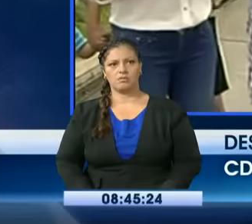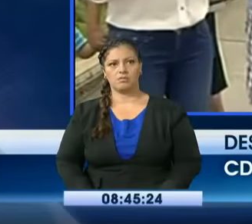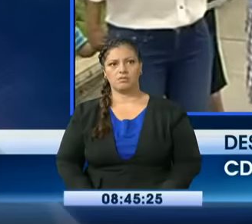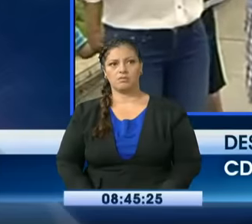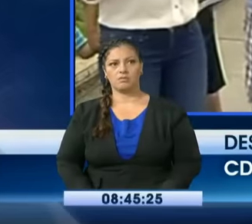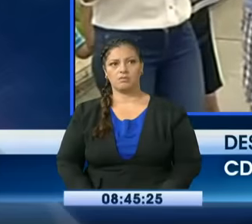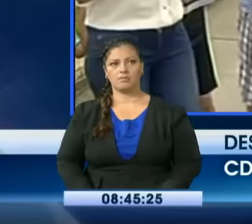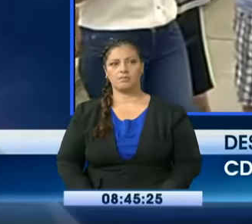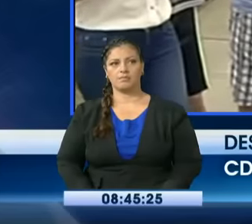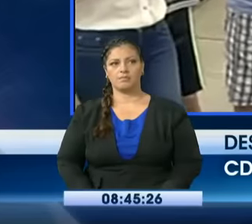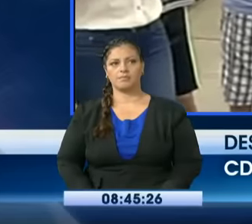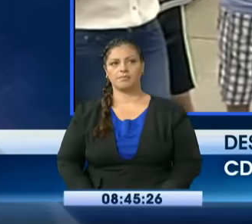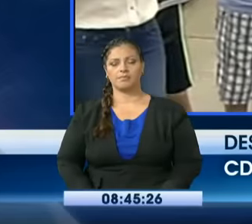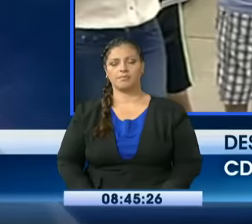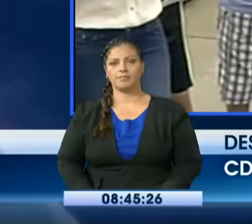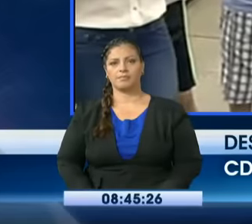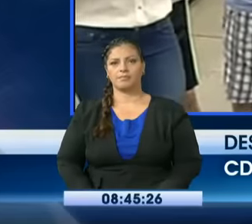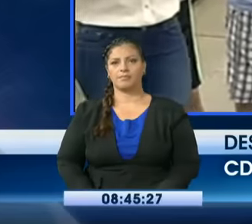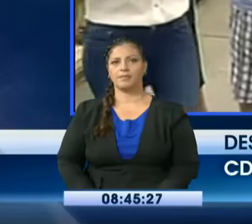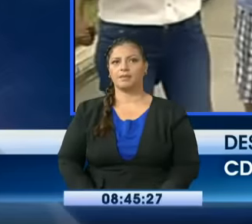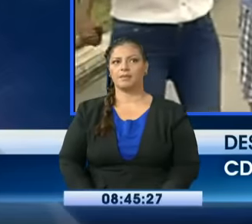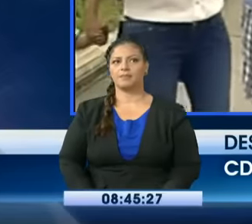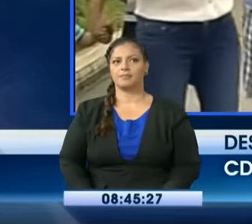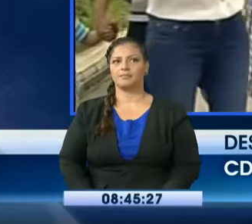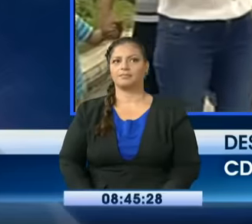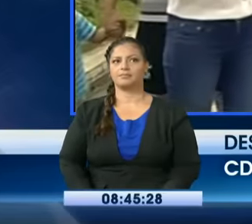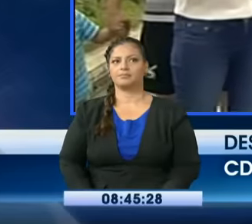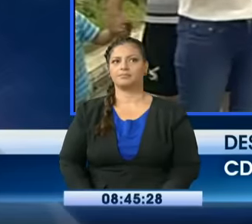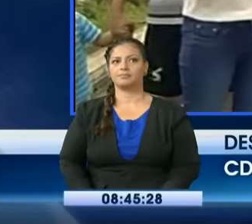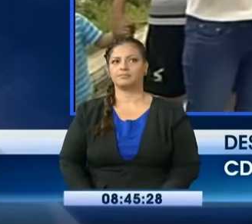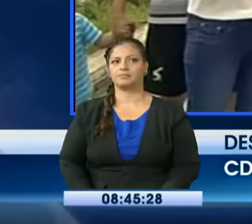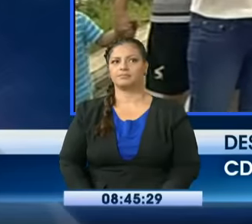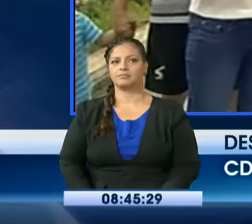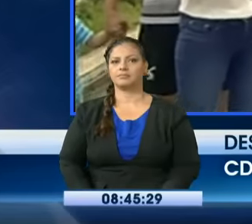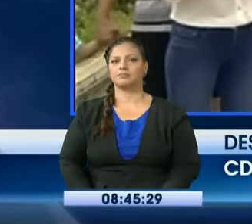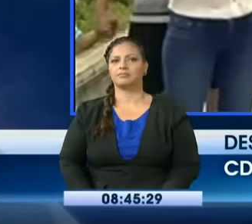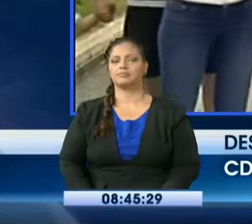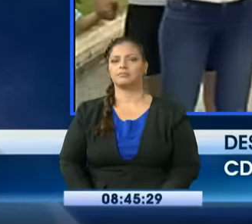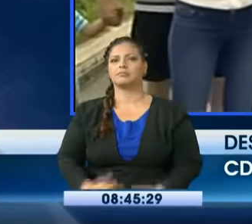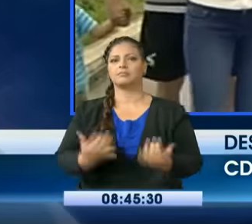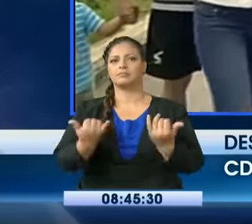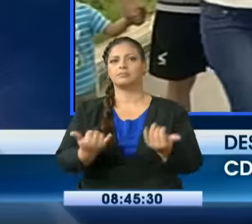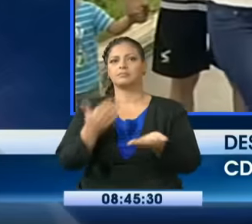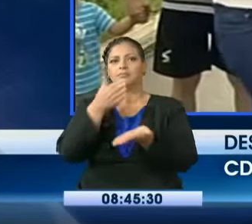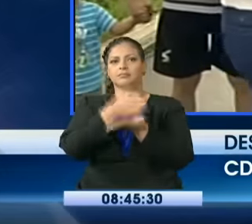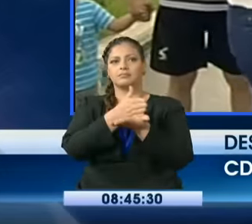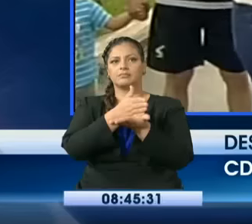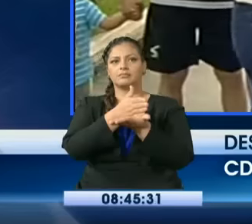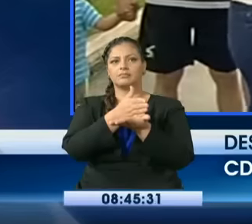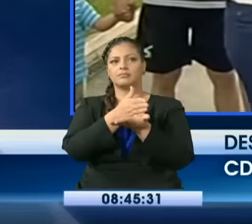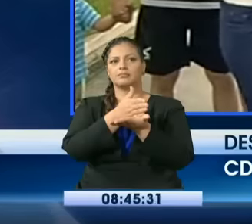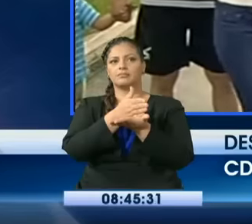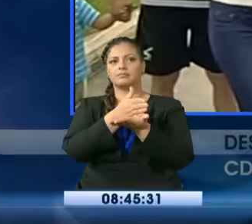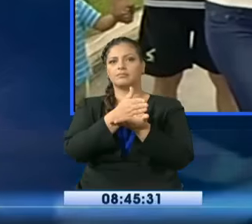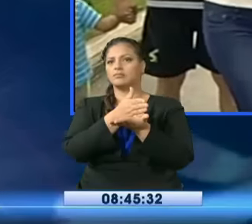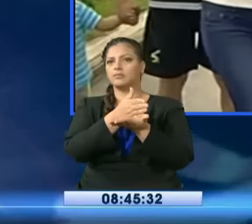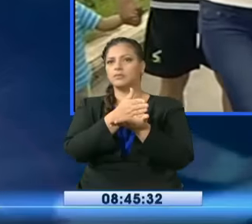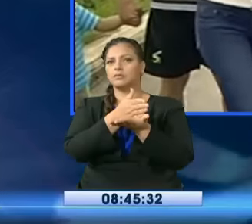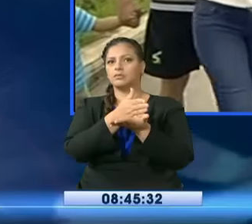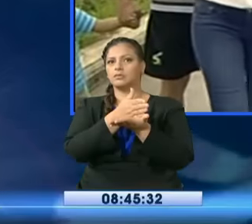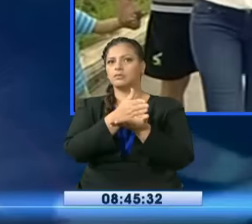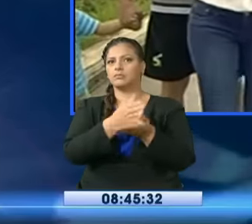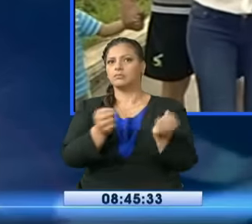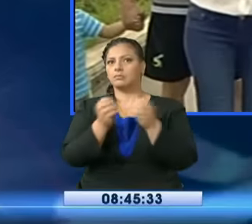estamos escuchando en este momento lo que yo les decía. Que graben esa parte, nosotros tenemos que ir a un corte, ¿no? Dentro de la Ciudadela. ¿No? Vamos con